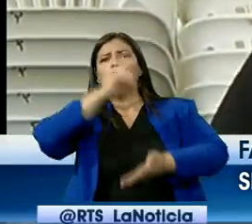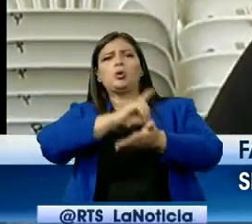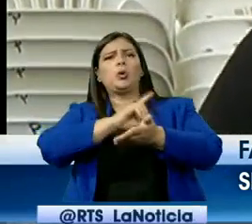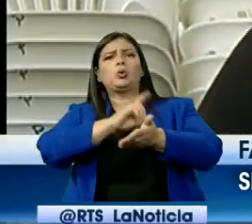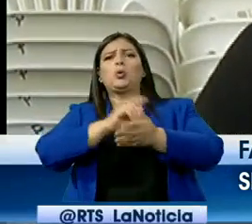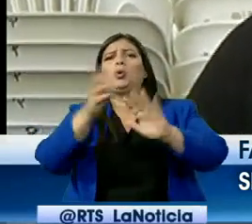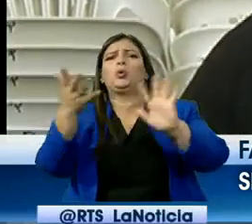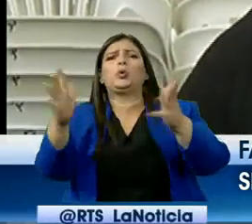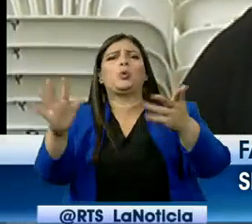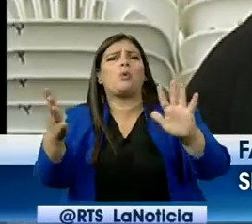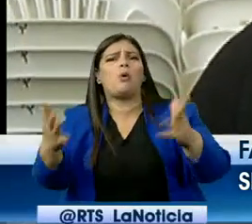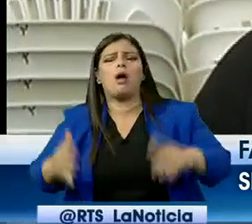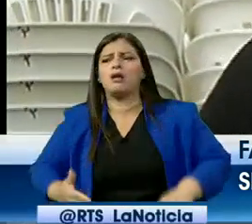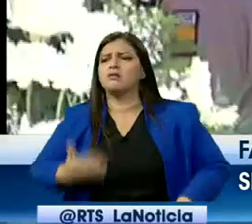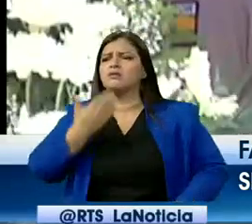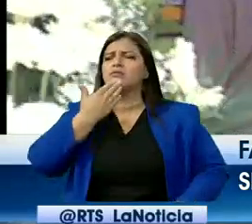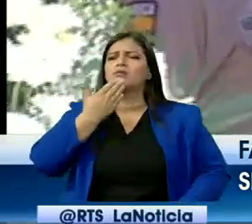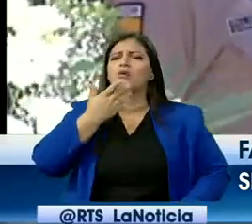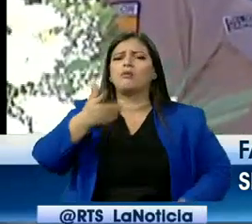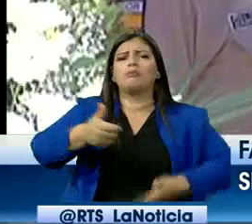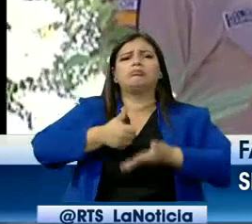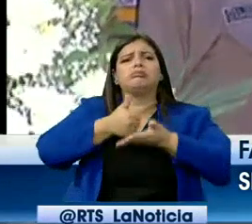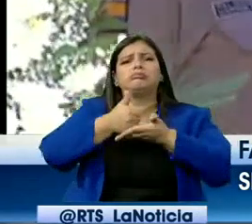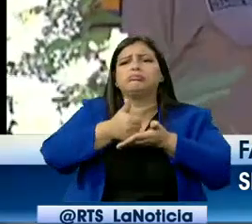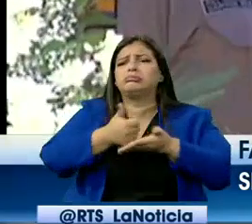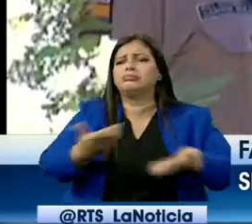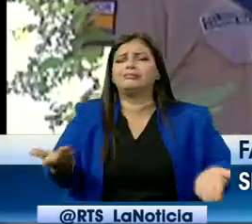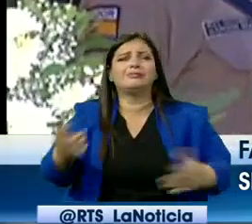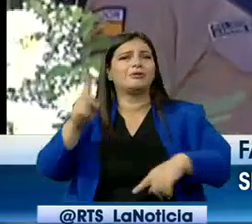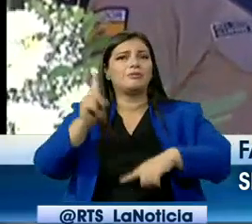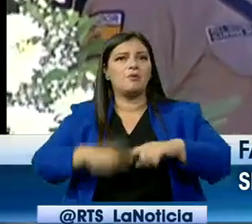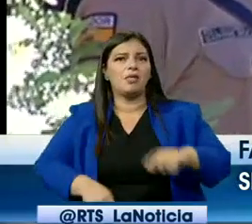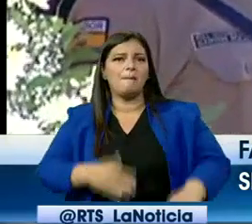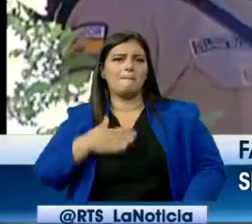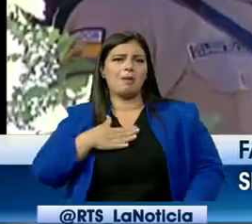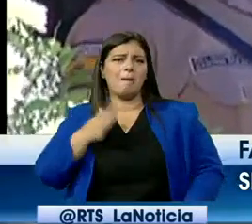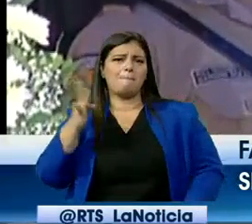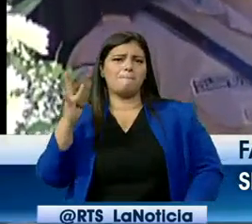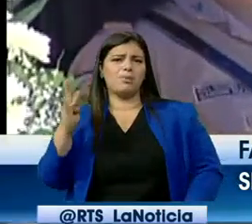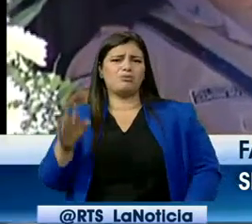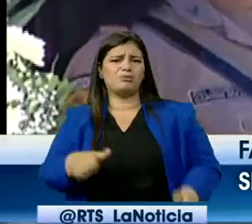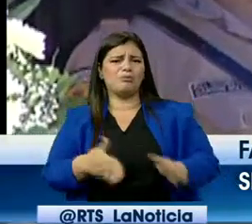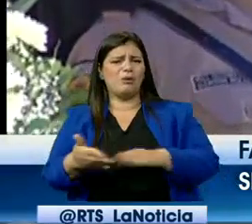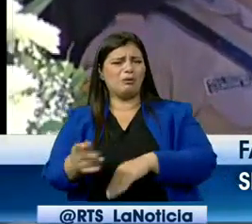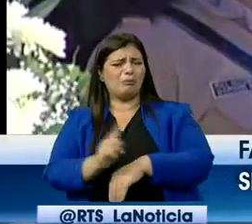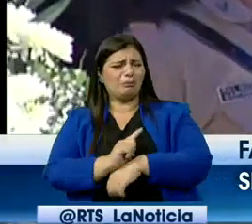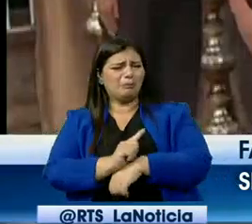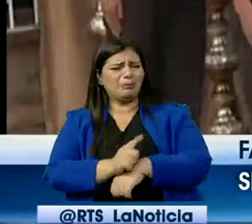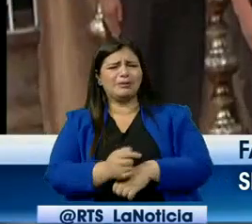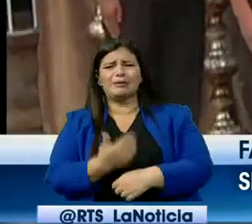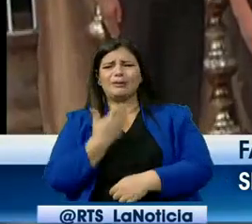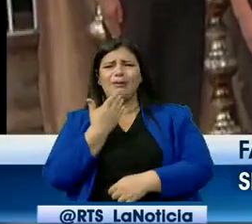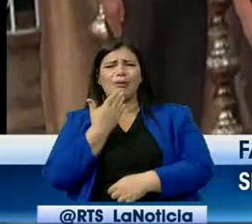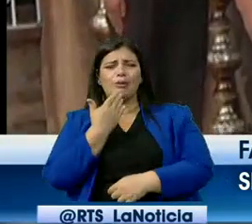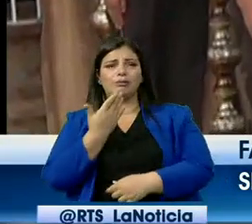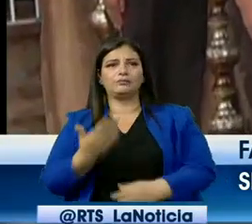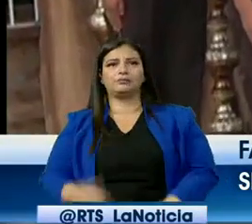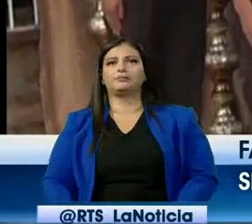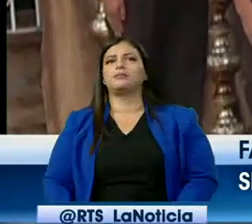Fue rápido la muerte de mi esposo. El pasado 5 de febrero, otro policía que prestaba servicio en la provincia de